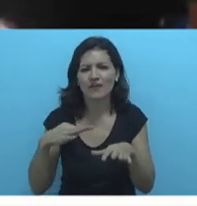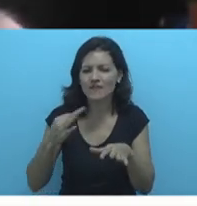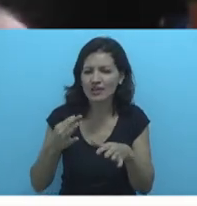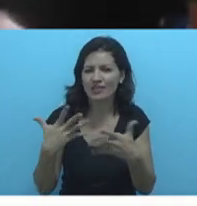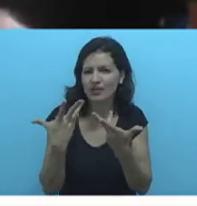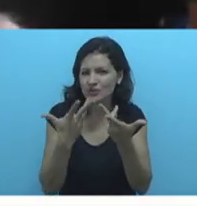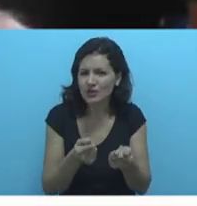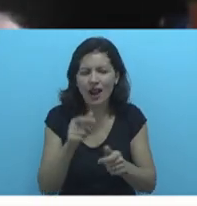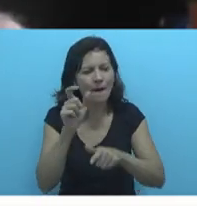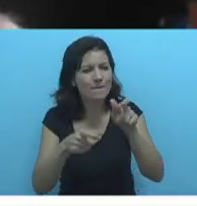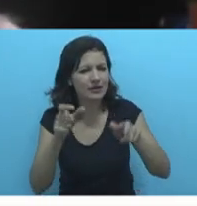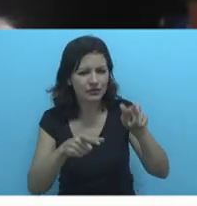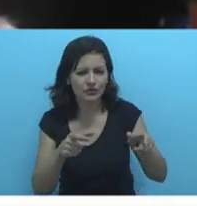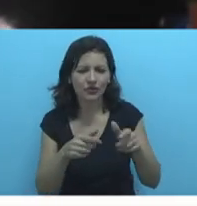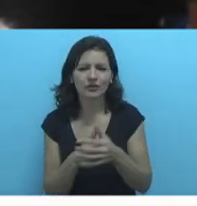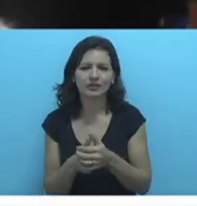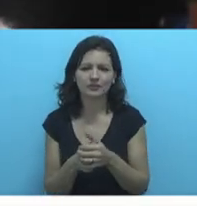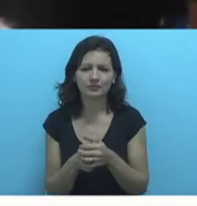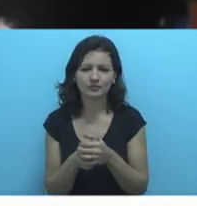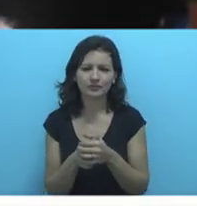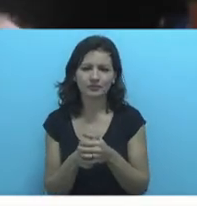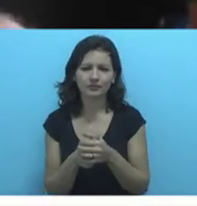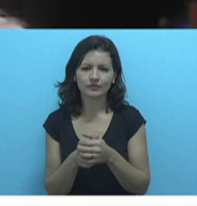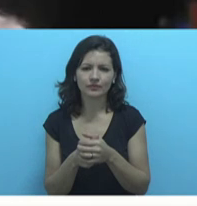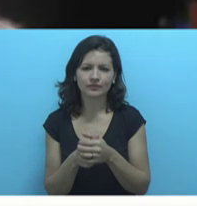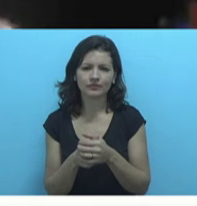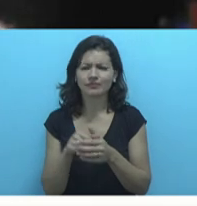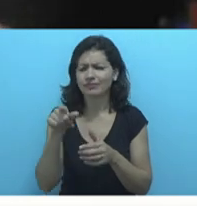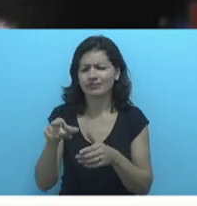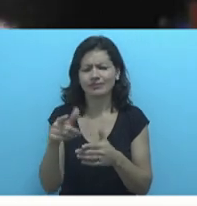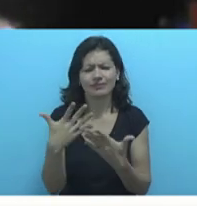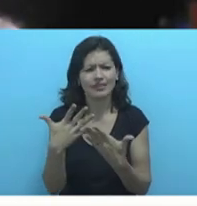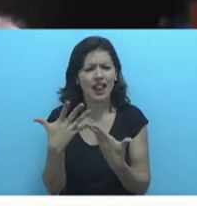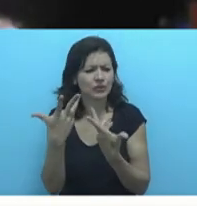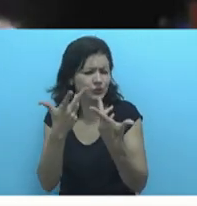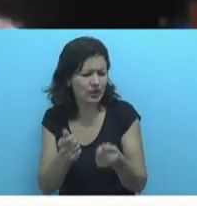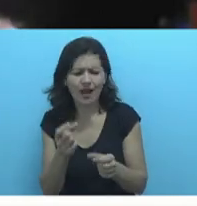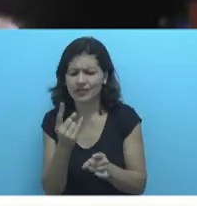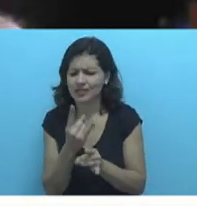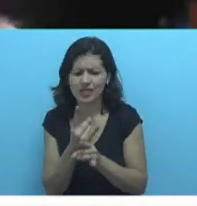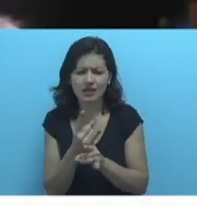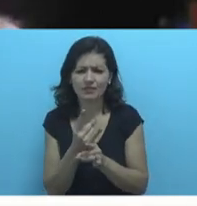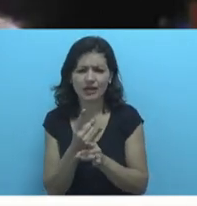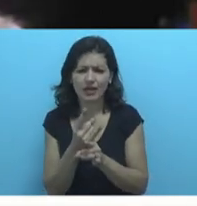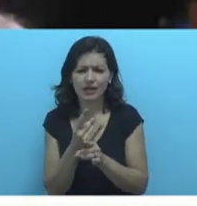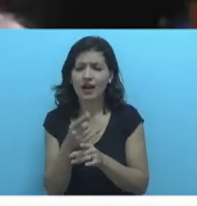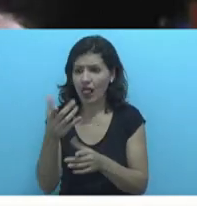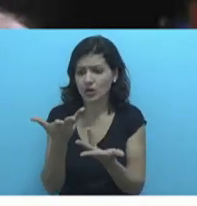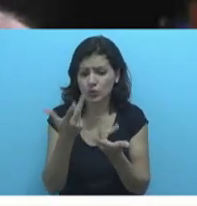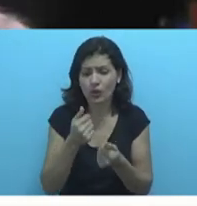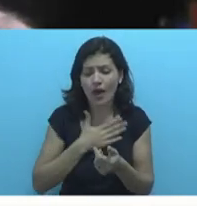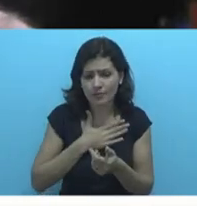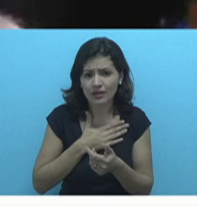honesto. Así también podríamos definir a Miguel. Generoso, siempre brindando oportunidades. A mí me las dio, me